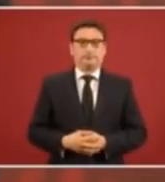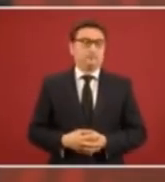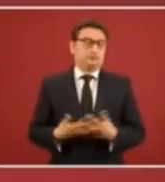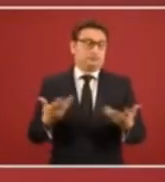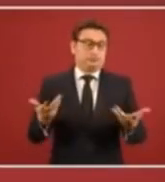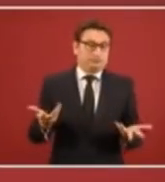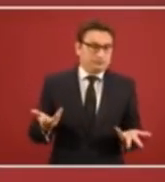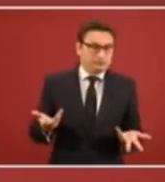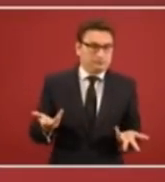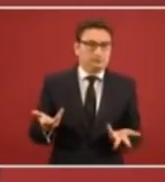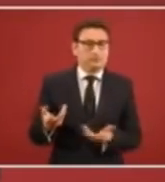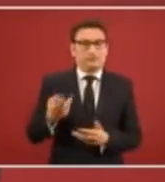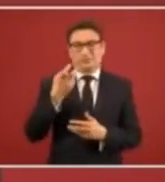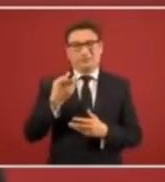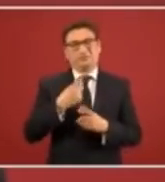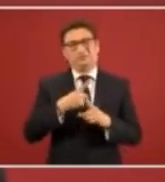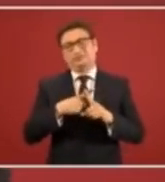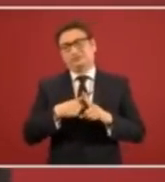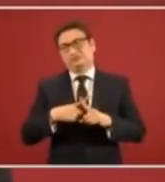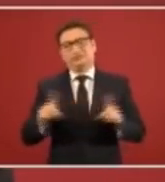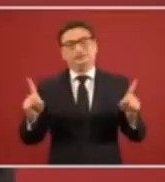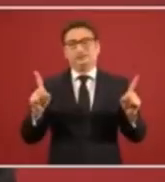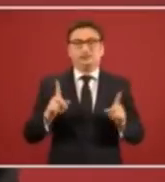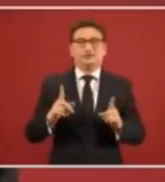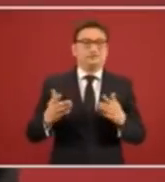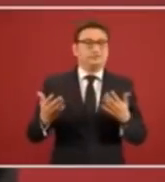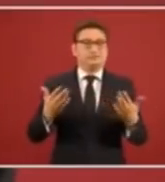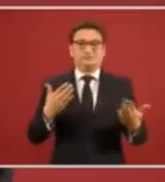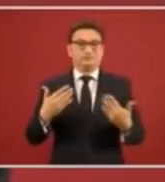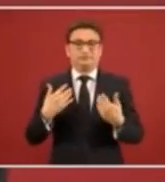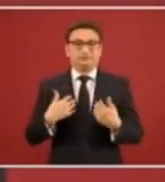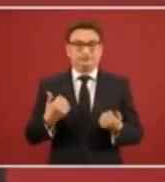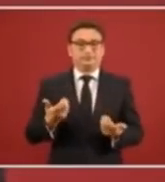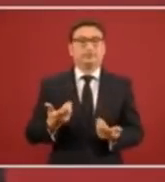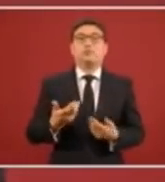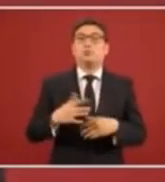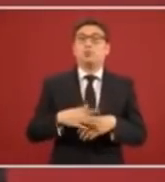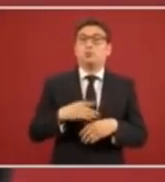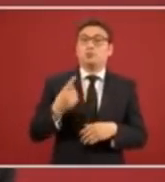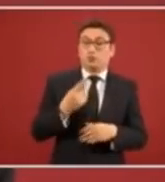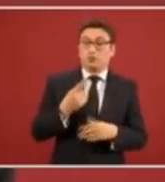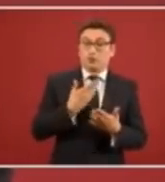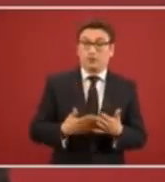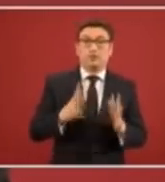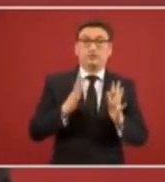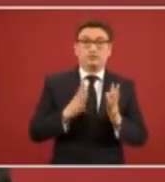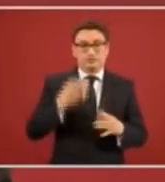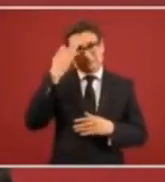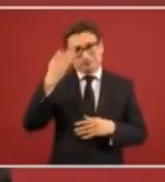Entonces es muy difícil de ir entendiendo que son otros tiempos,